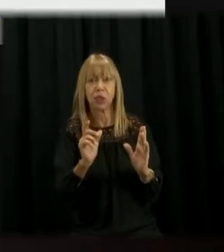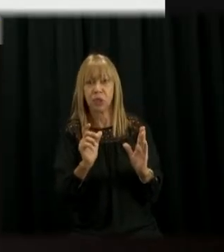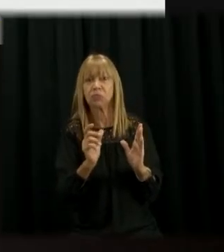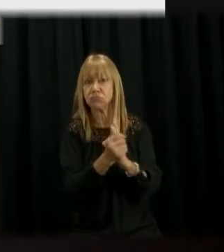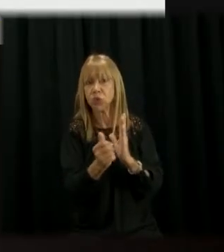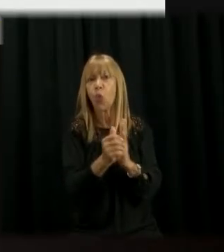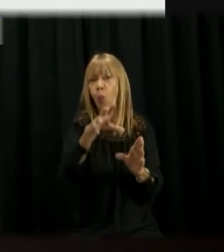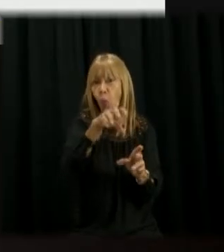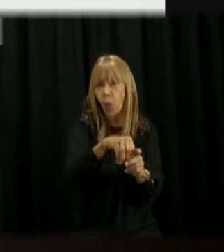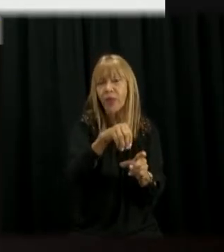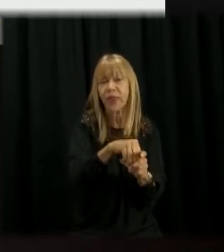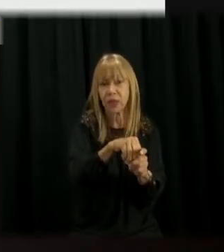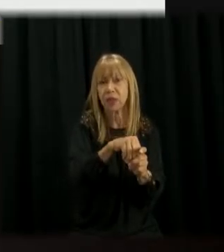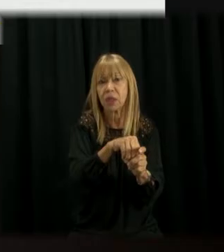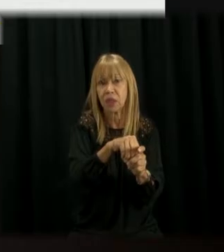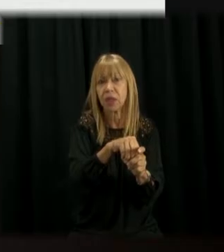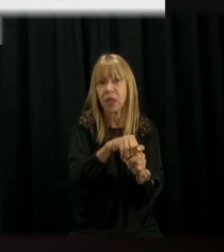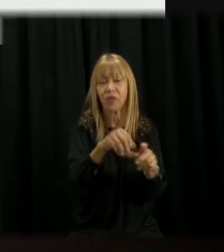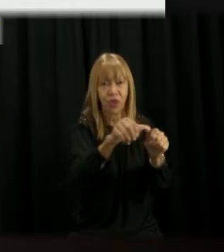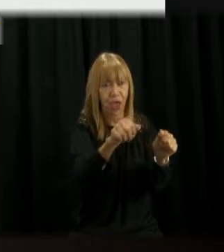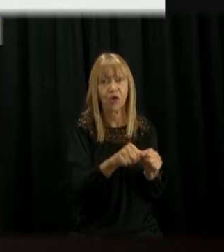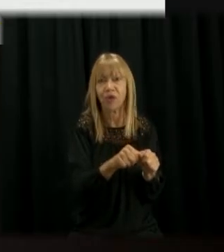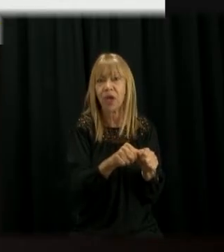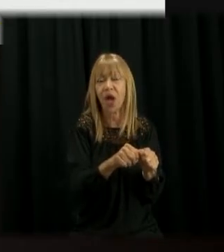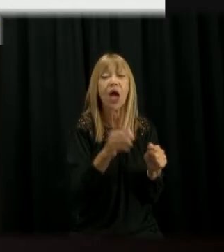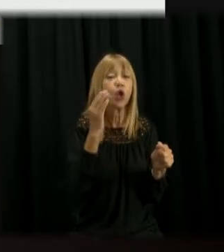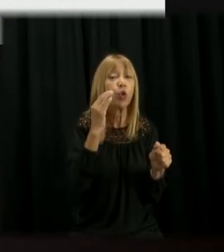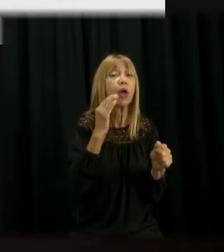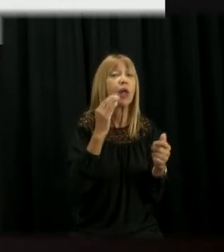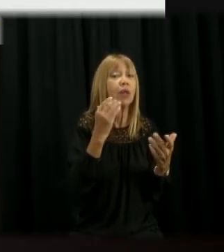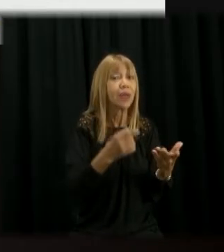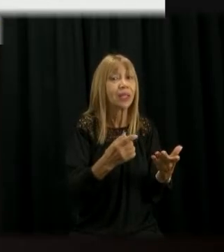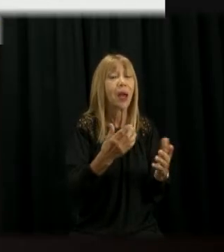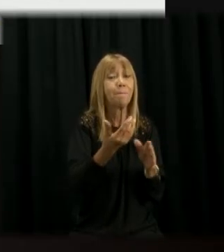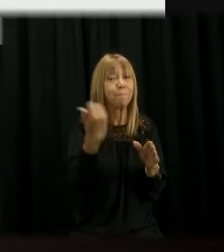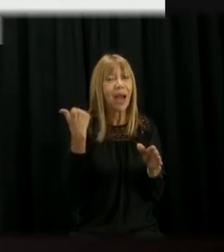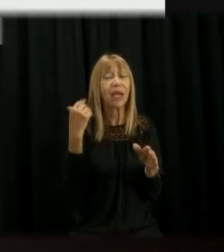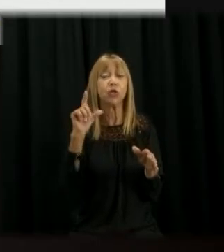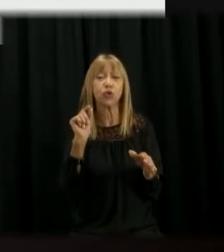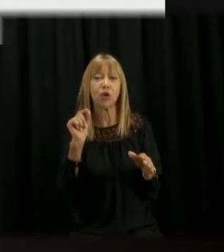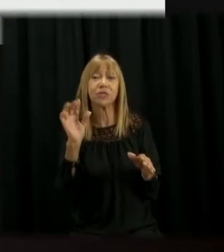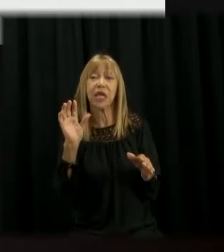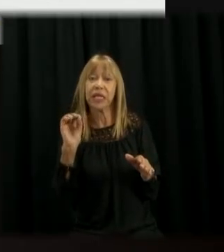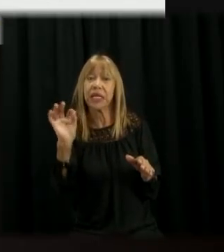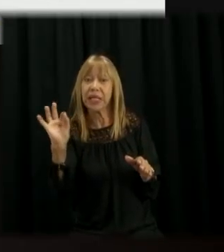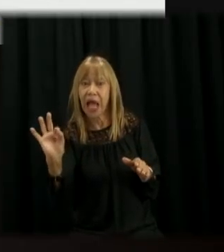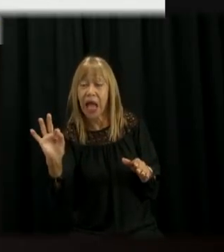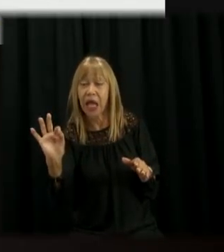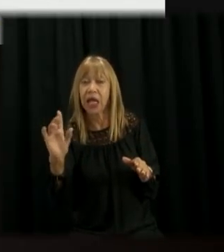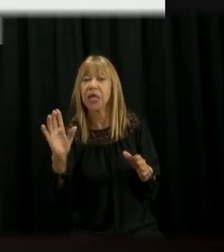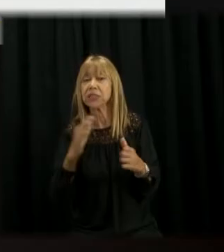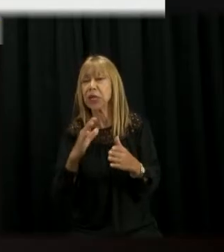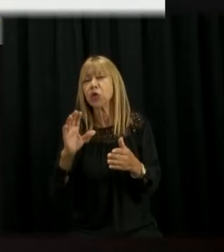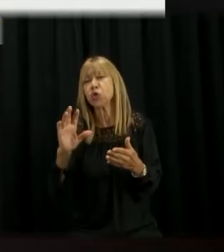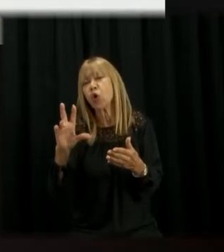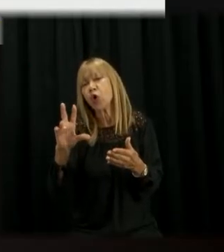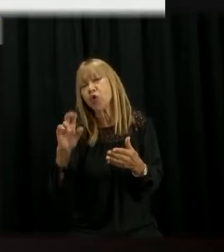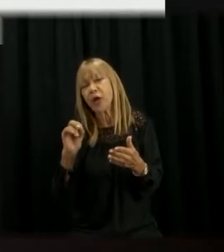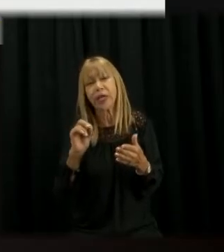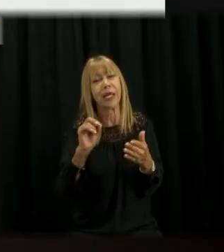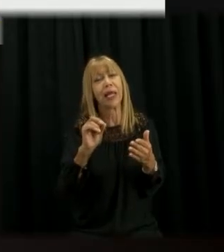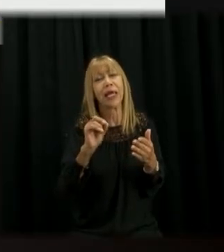que deben ganarse, que se merecen. Dicho personal competente en el área, dado que en el 2009